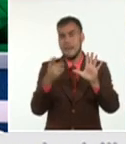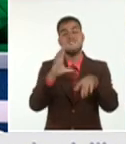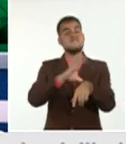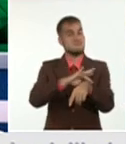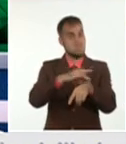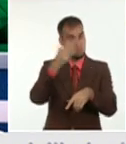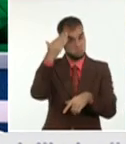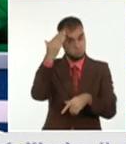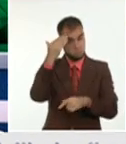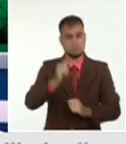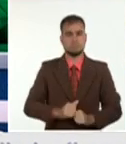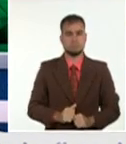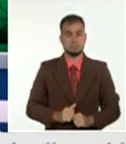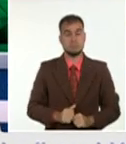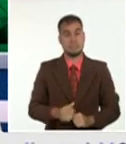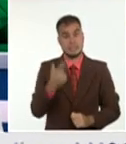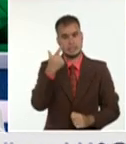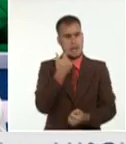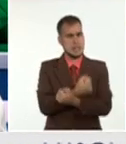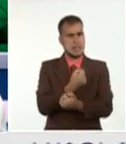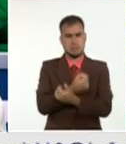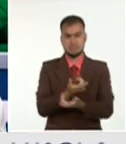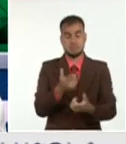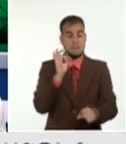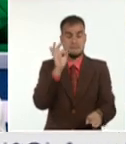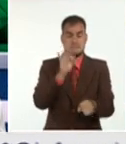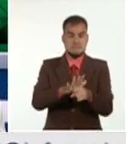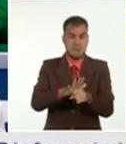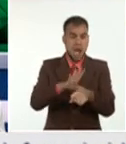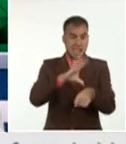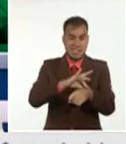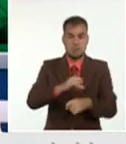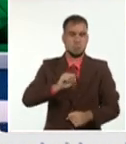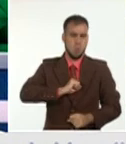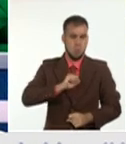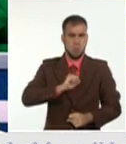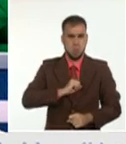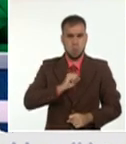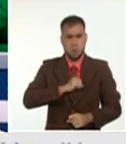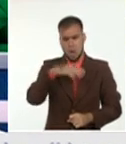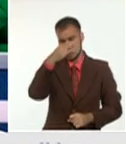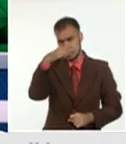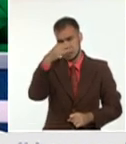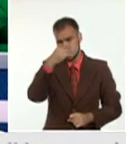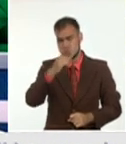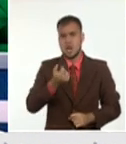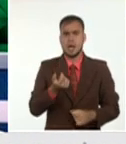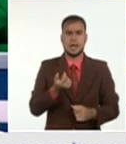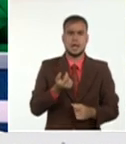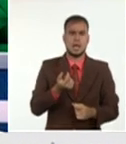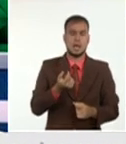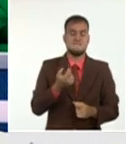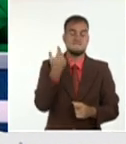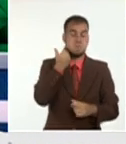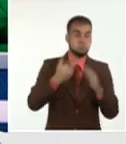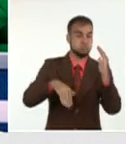Tos húmeda, expectoración, decaimiento marcado y fiebre al inicio de su cuadro